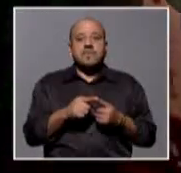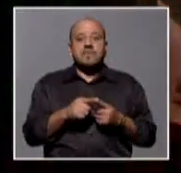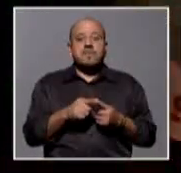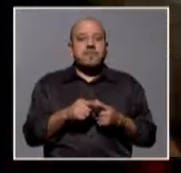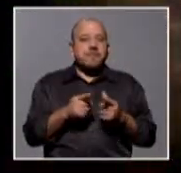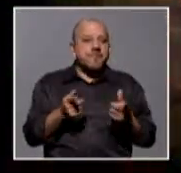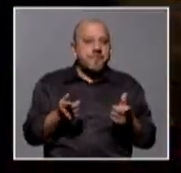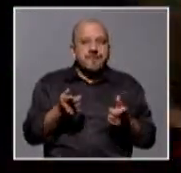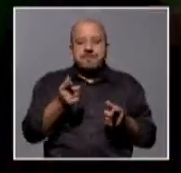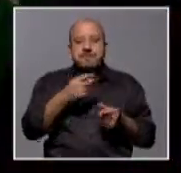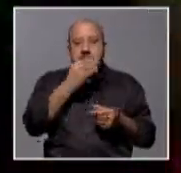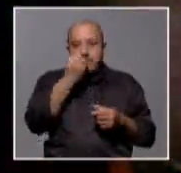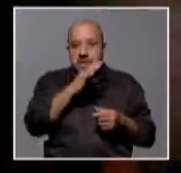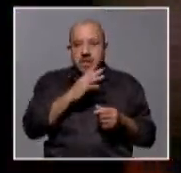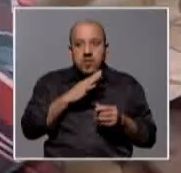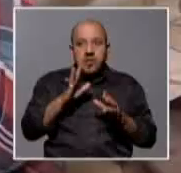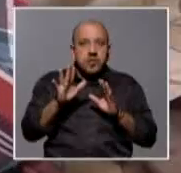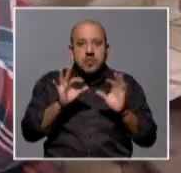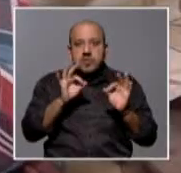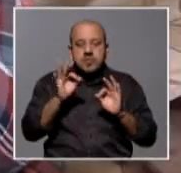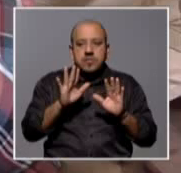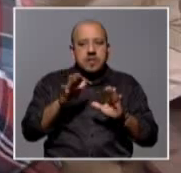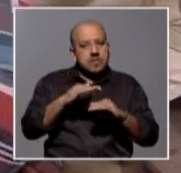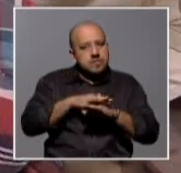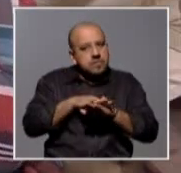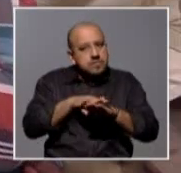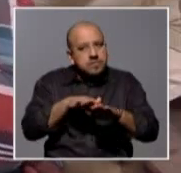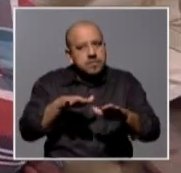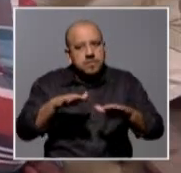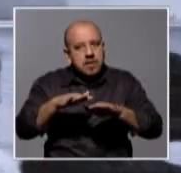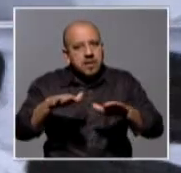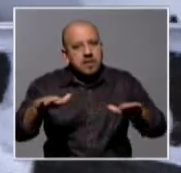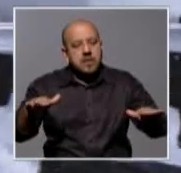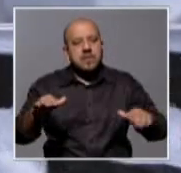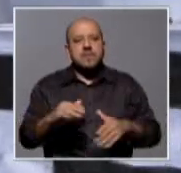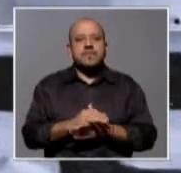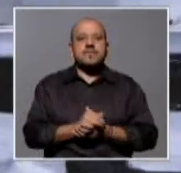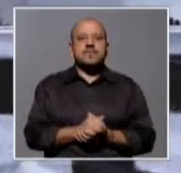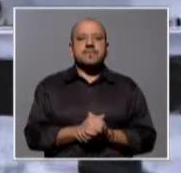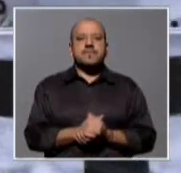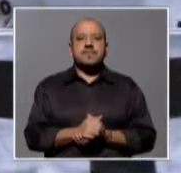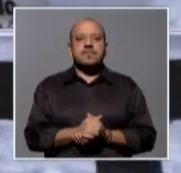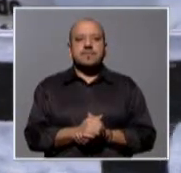Le parecía que era mejor no hacer agua, no hacer olas, ¿viste? Mantener las cosas así.